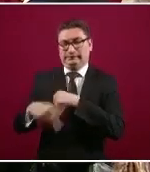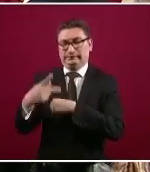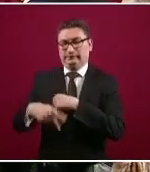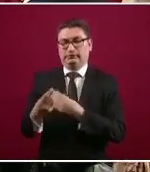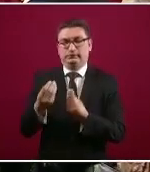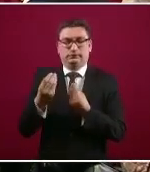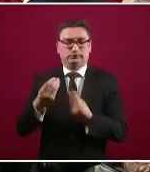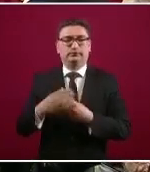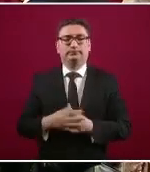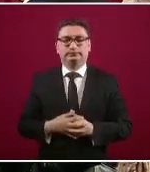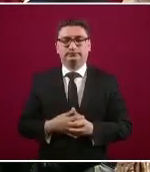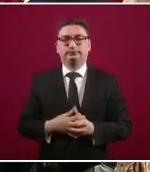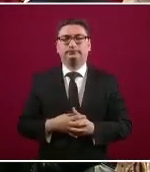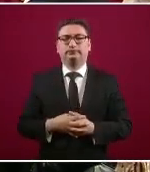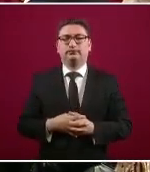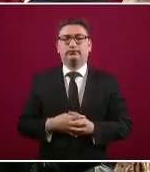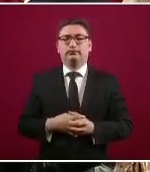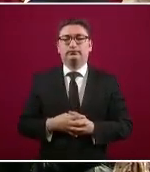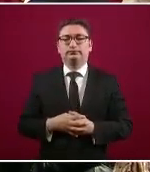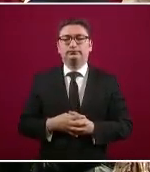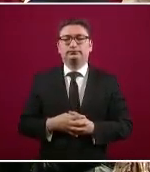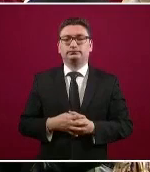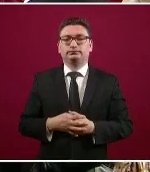esta zona. La siguiente.